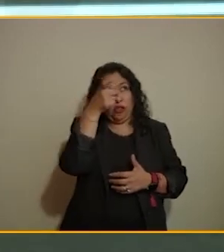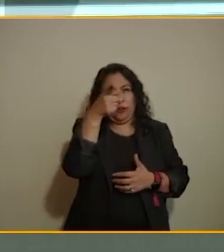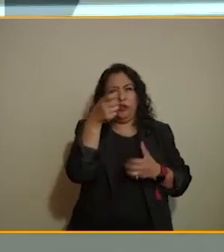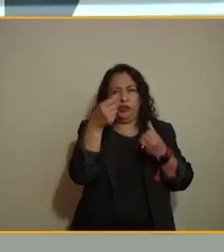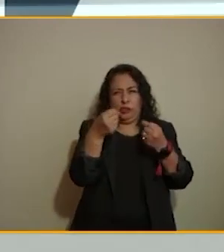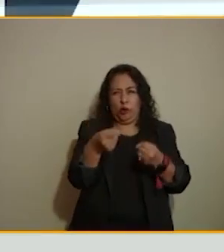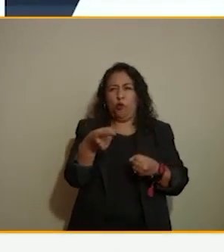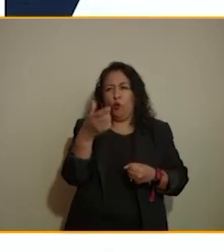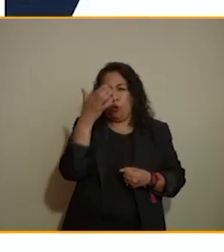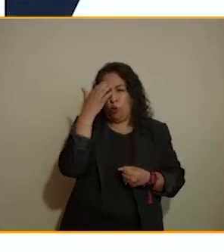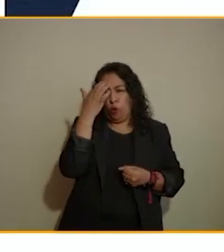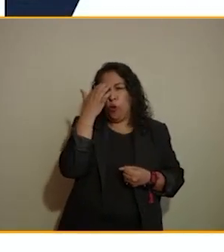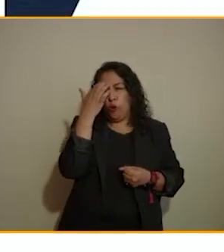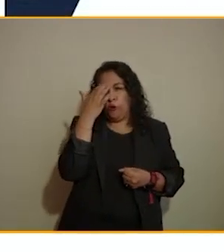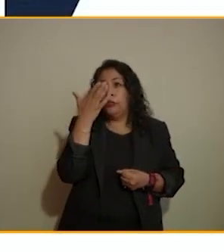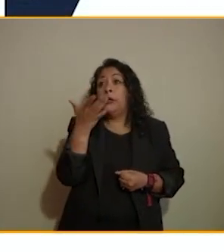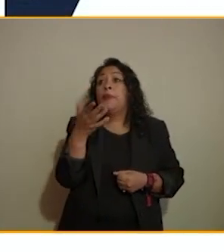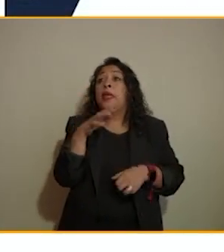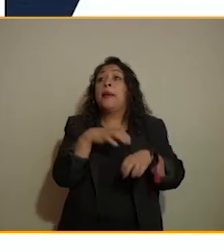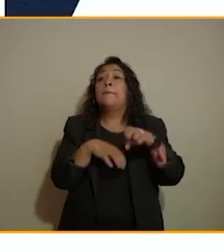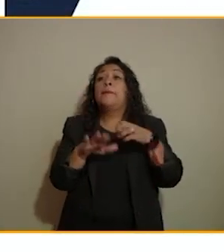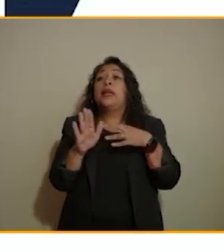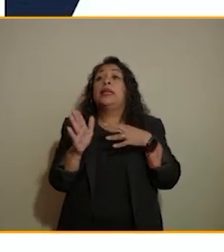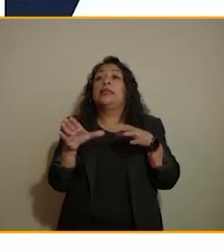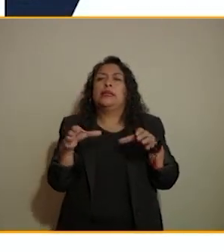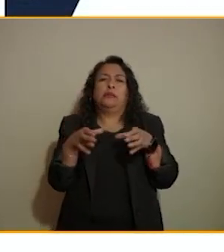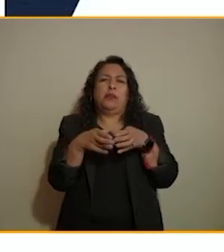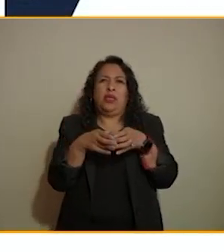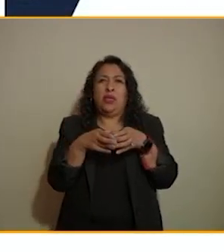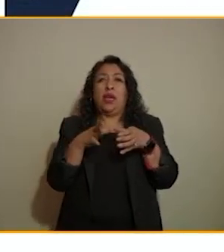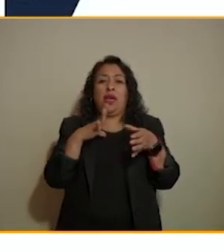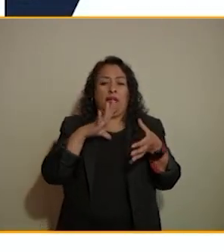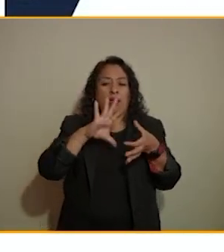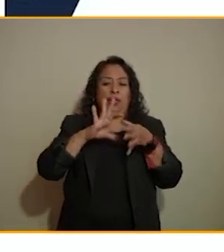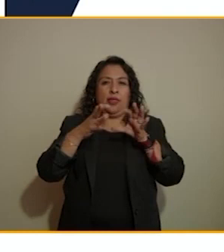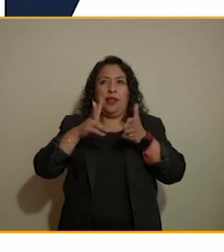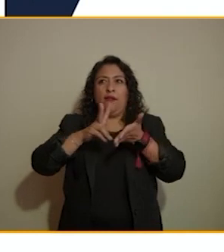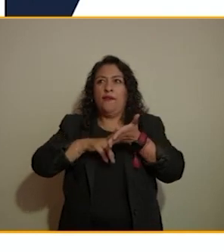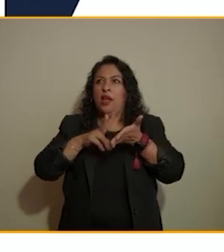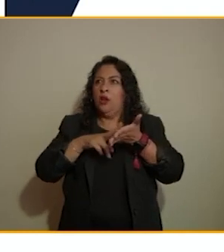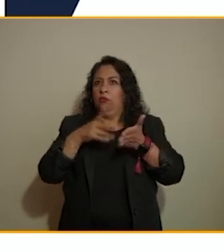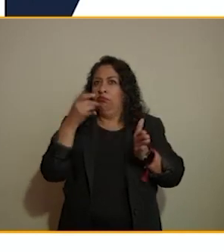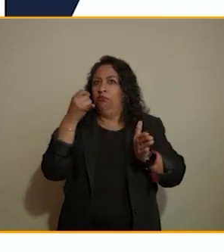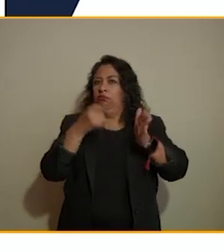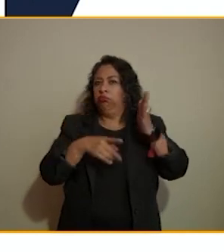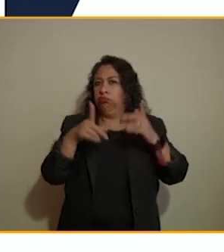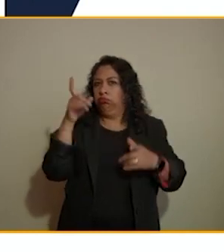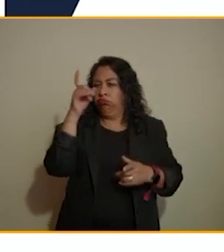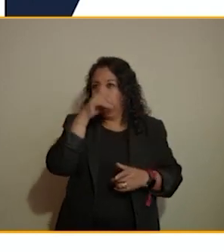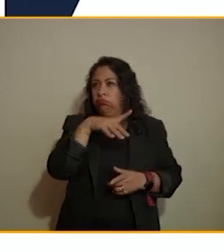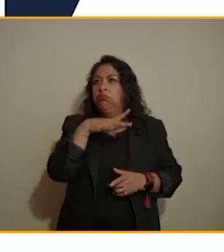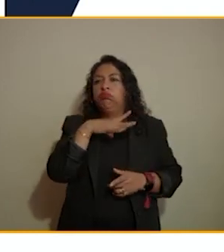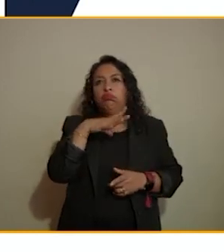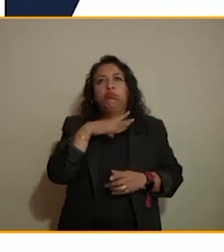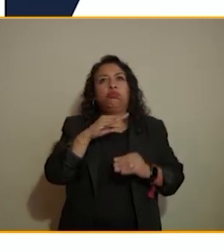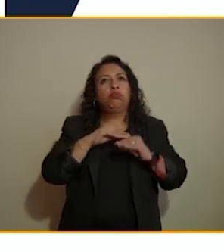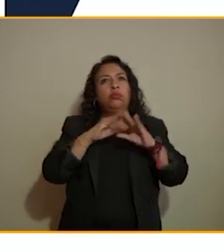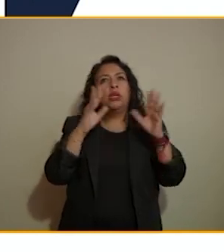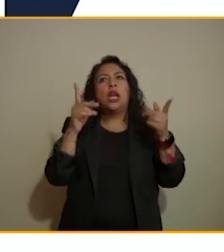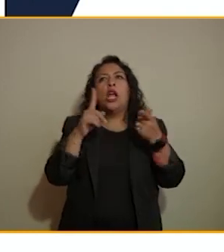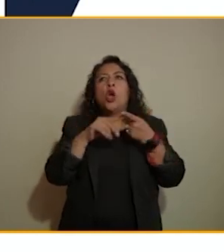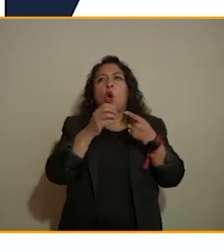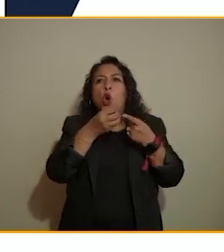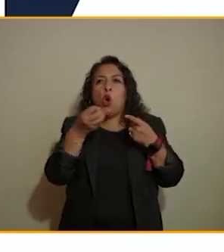ustedes conocen bien, especialmente empresas medianas que tienen cadenas de valor mucho más complejas, que tienen muy trazada su